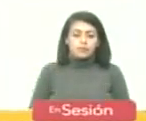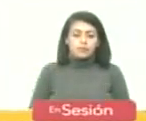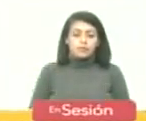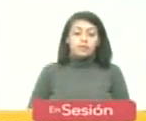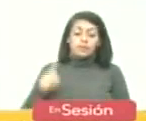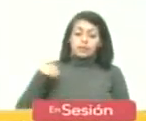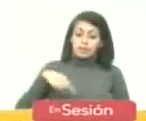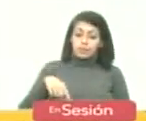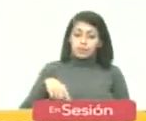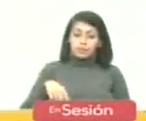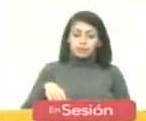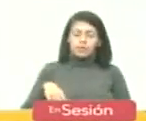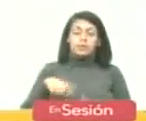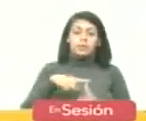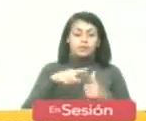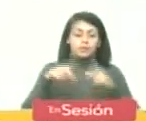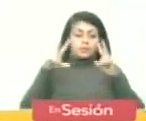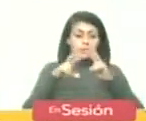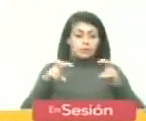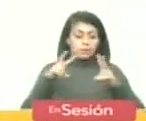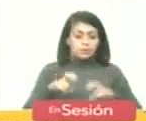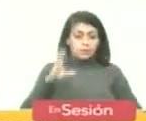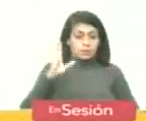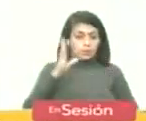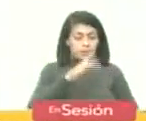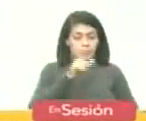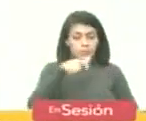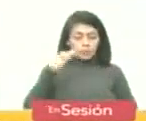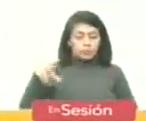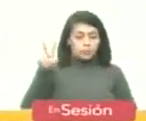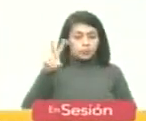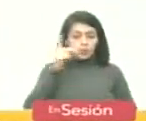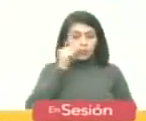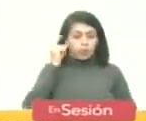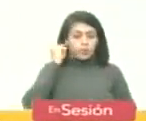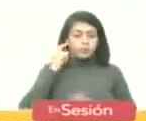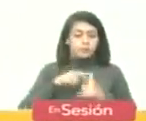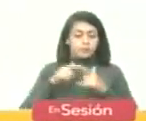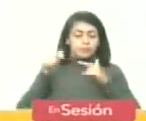Tenemos que querellarnos como venezolanas y como venezolanos.